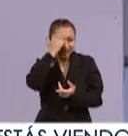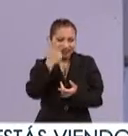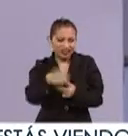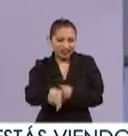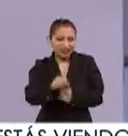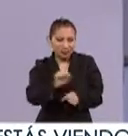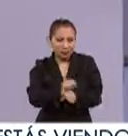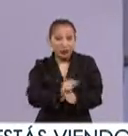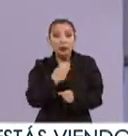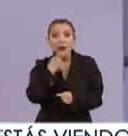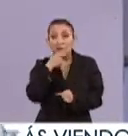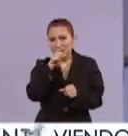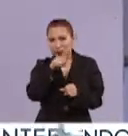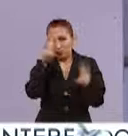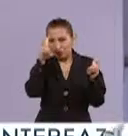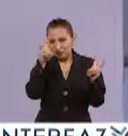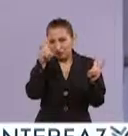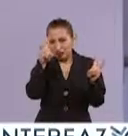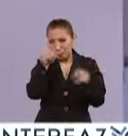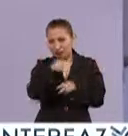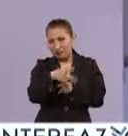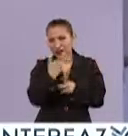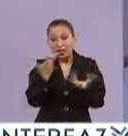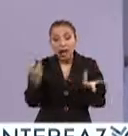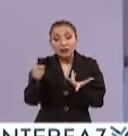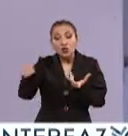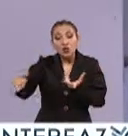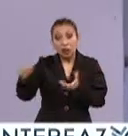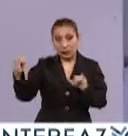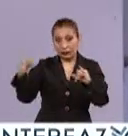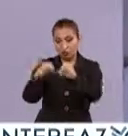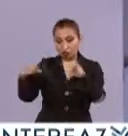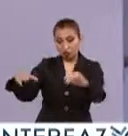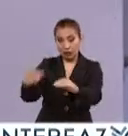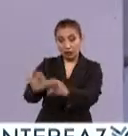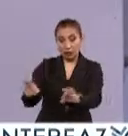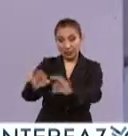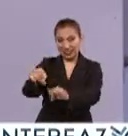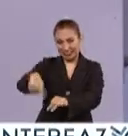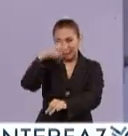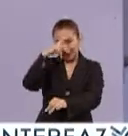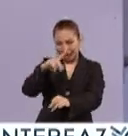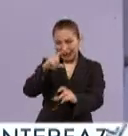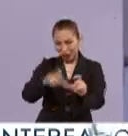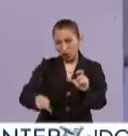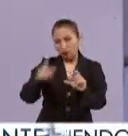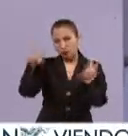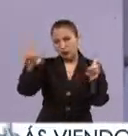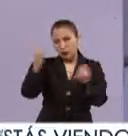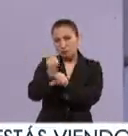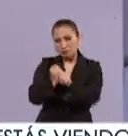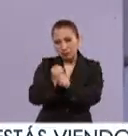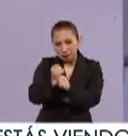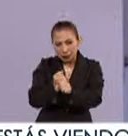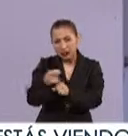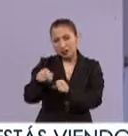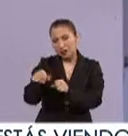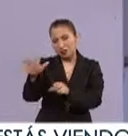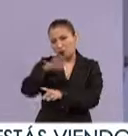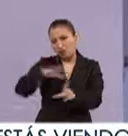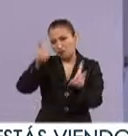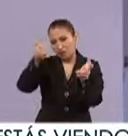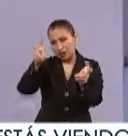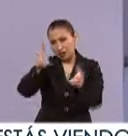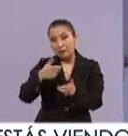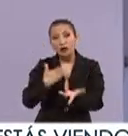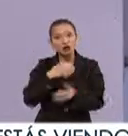esta semana. Y para hablar de lo que hace una de las instituciones más importantes de nuestro país respecto a la investigación en este